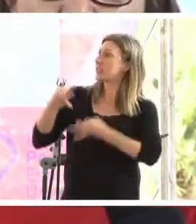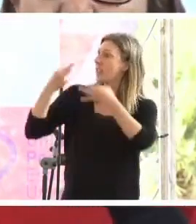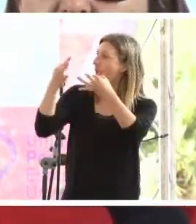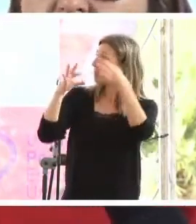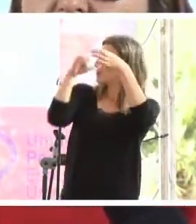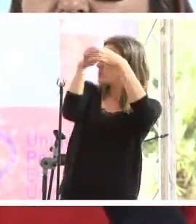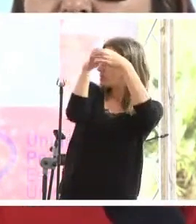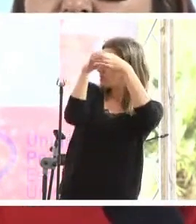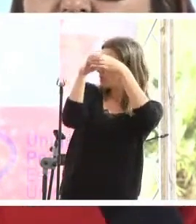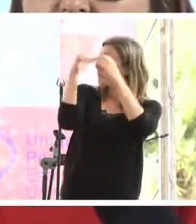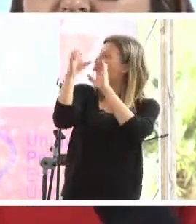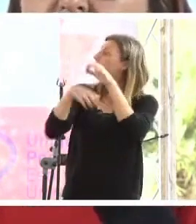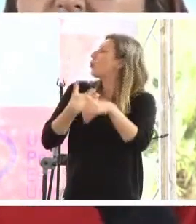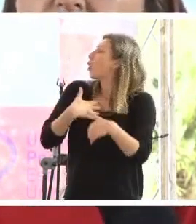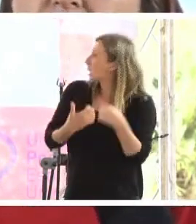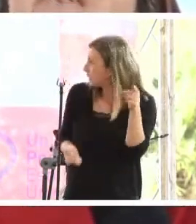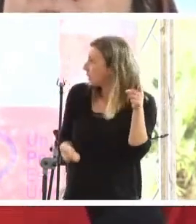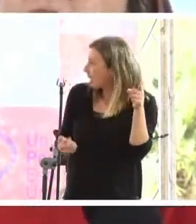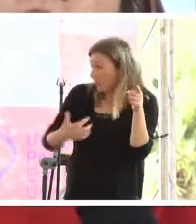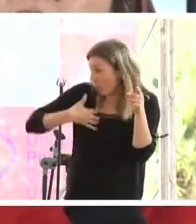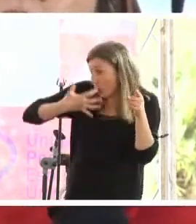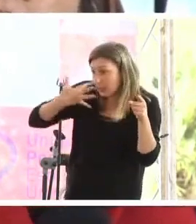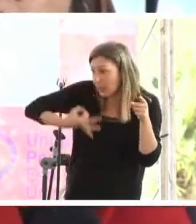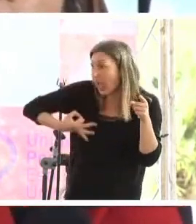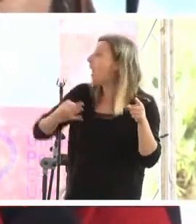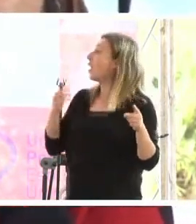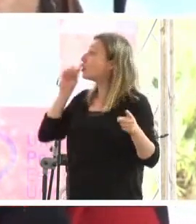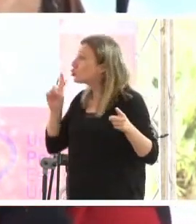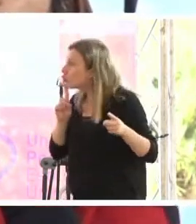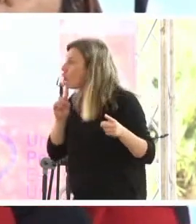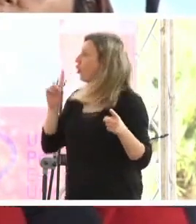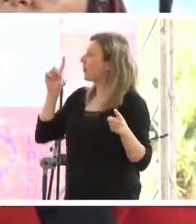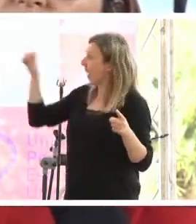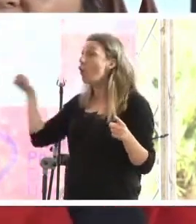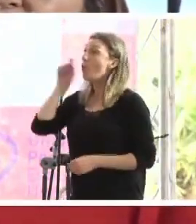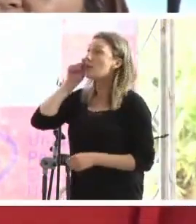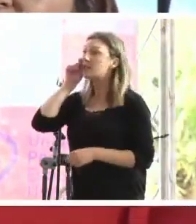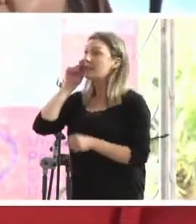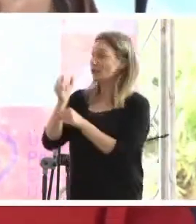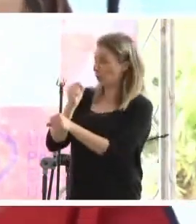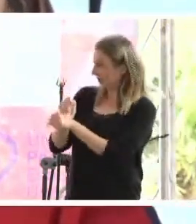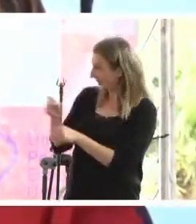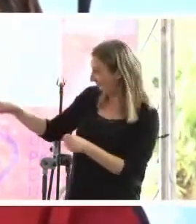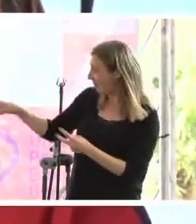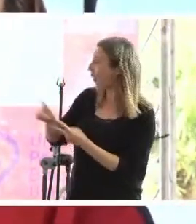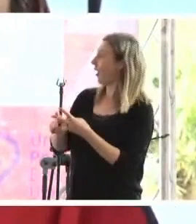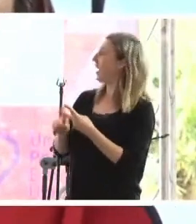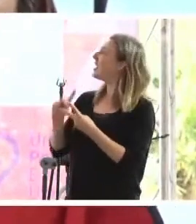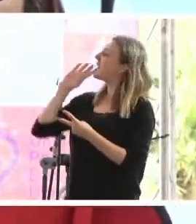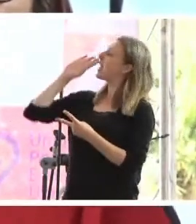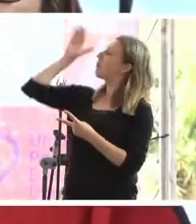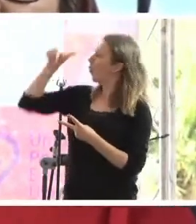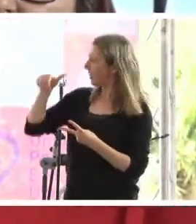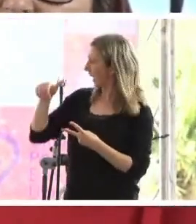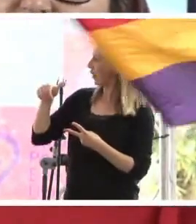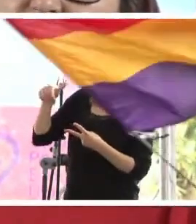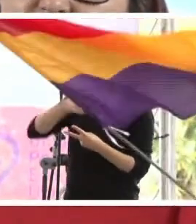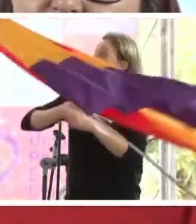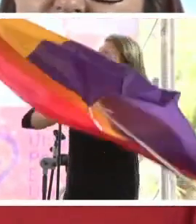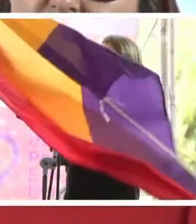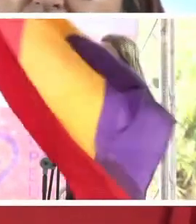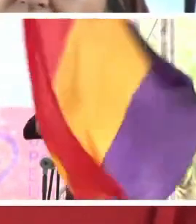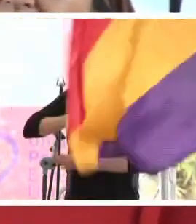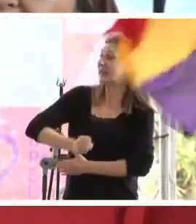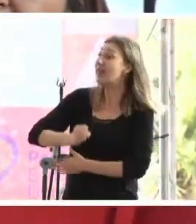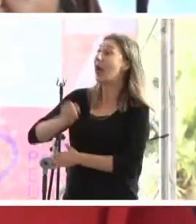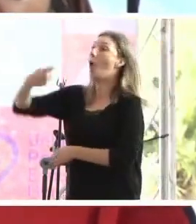lo que les molesta profundamente que una mujer sorda, una mujer boyera o también un republicano puedan ser alcaldesa